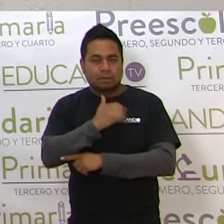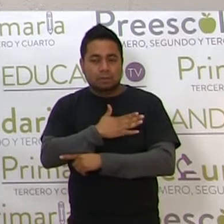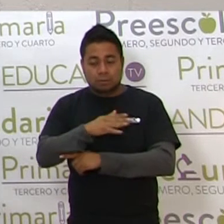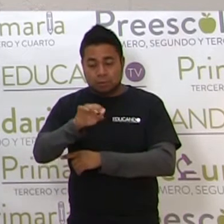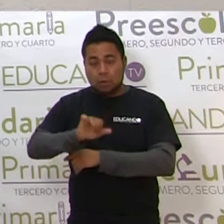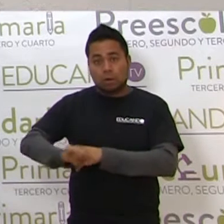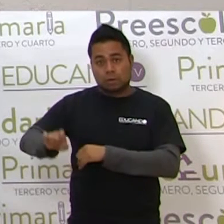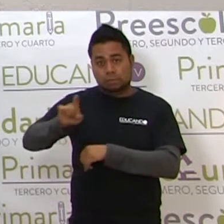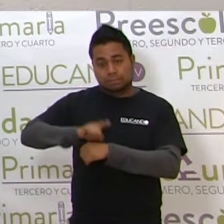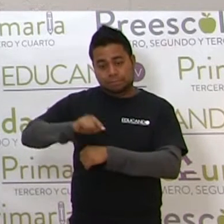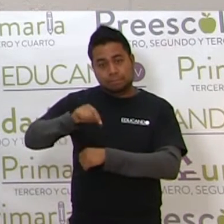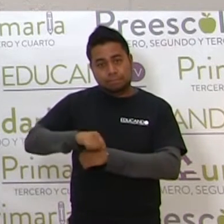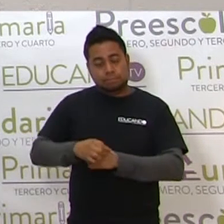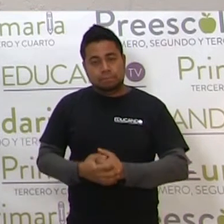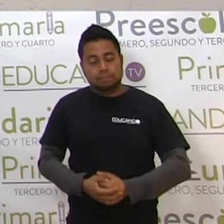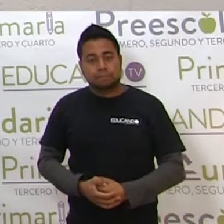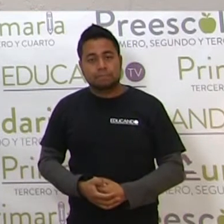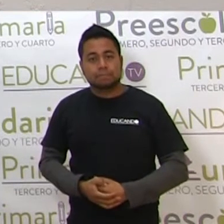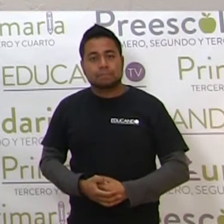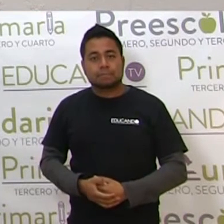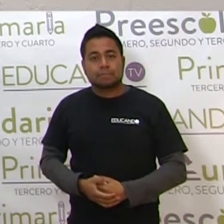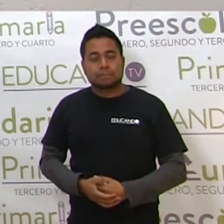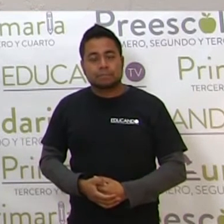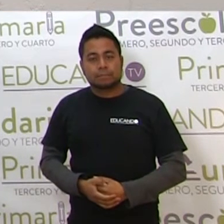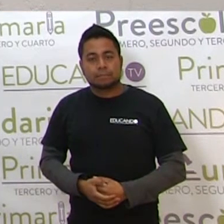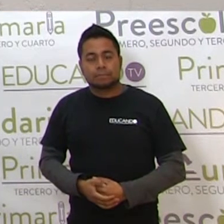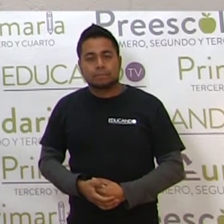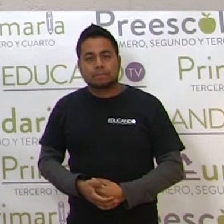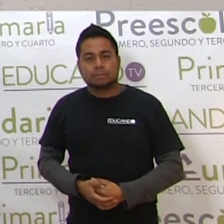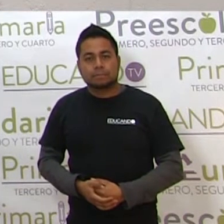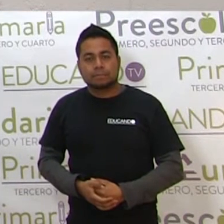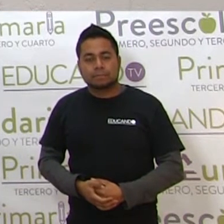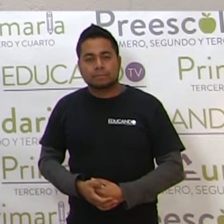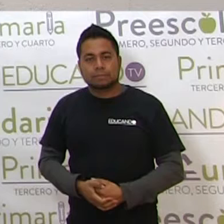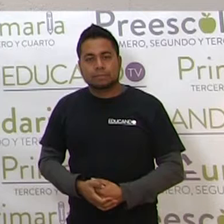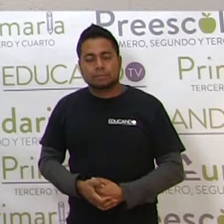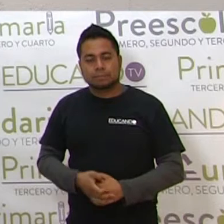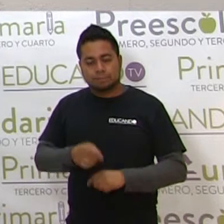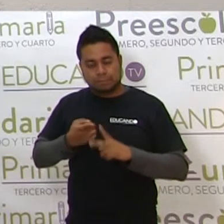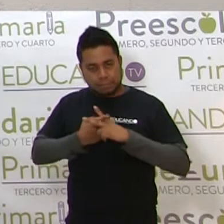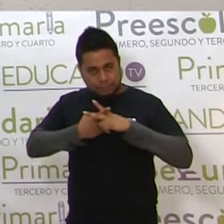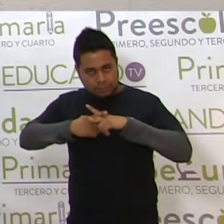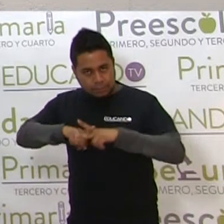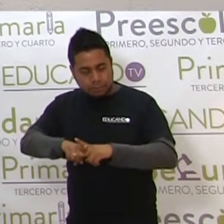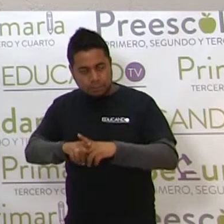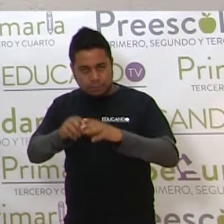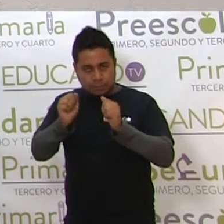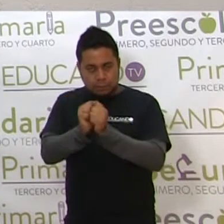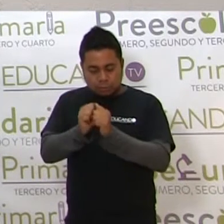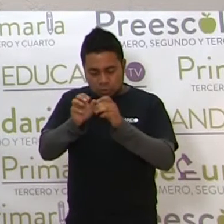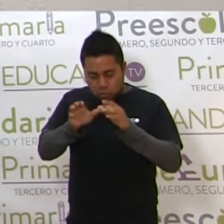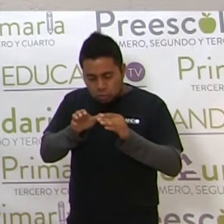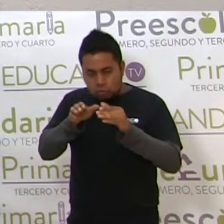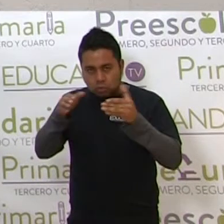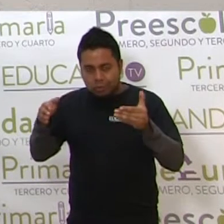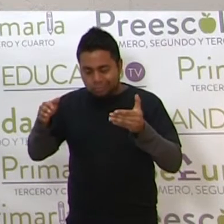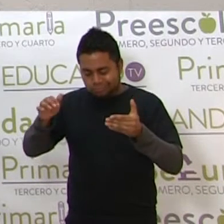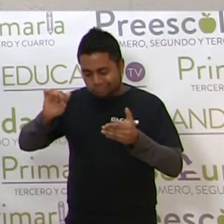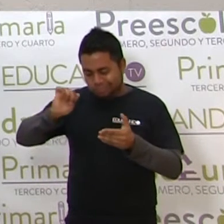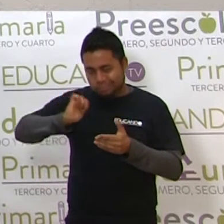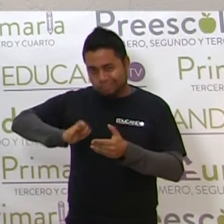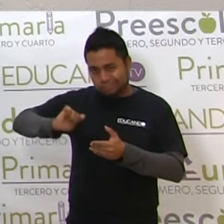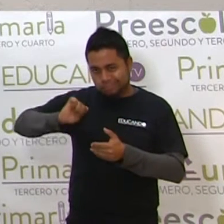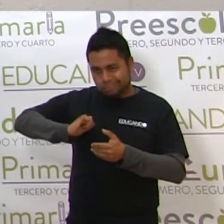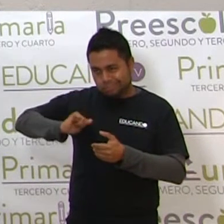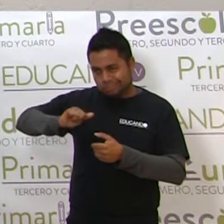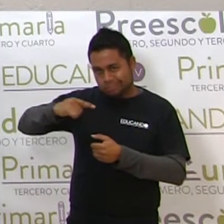día de hoy voy a empezar con cuentos clásicos de los